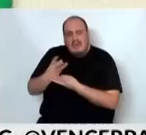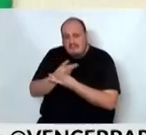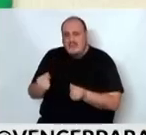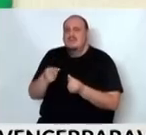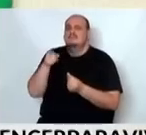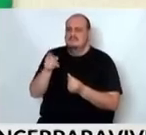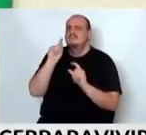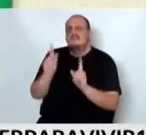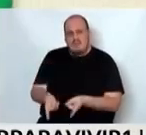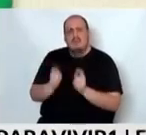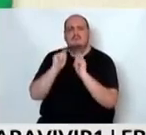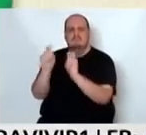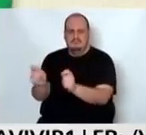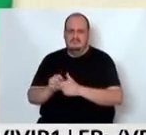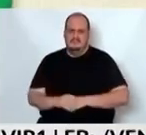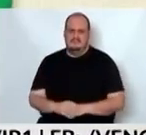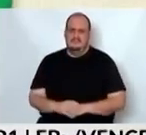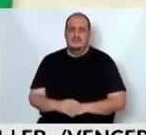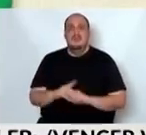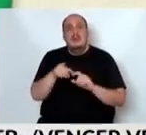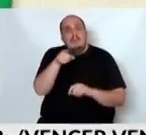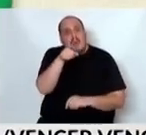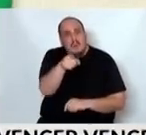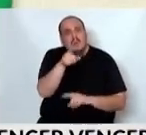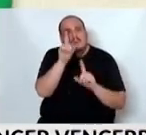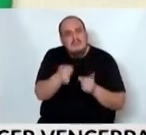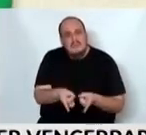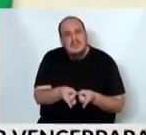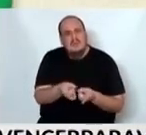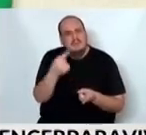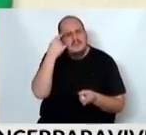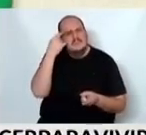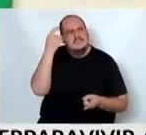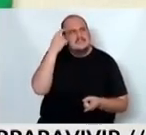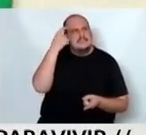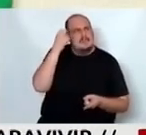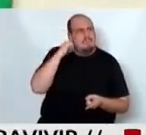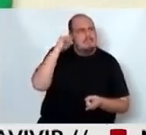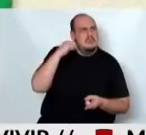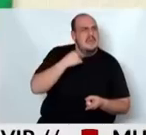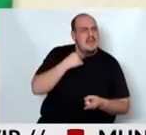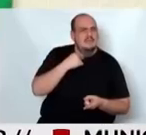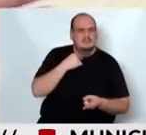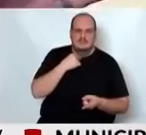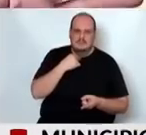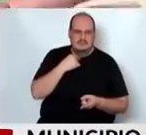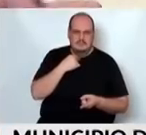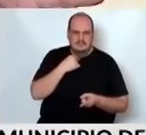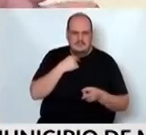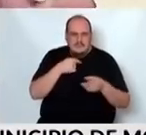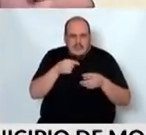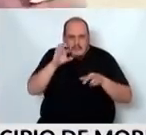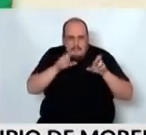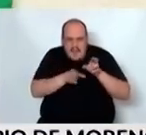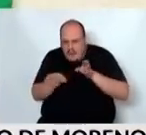todos ustedes y para vos que quizá también hoy estás pensando esto, es este mensaje de todos los caminos